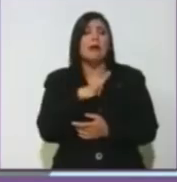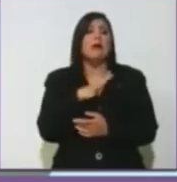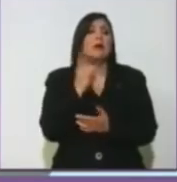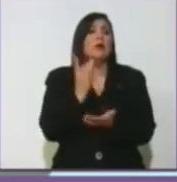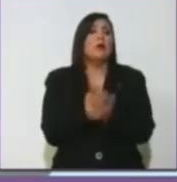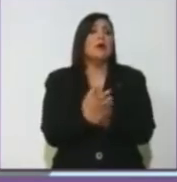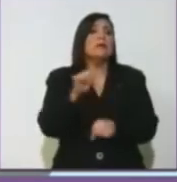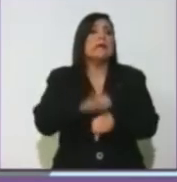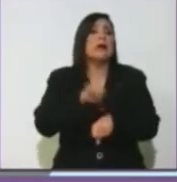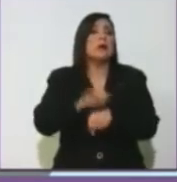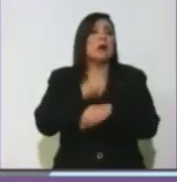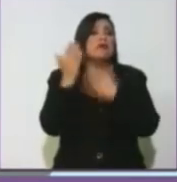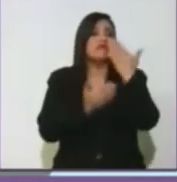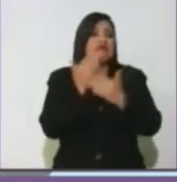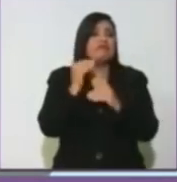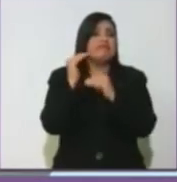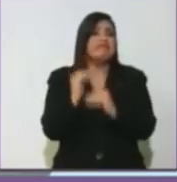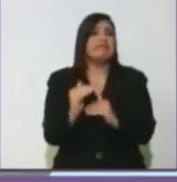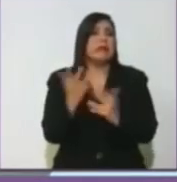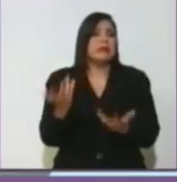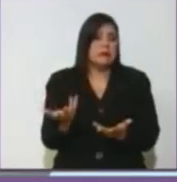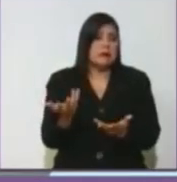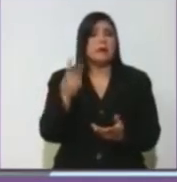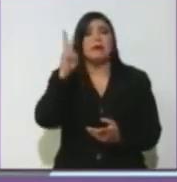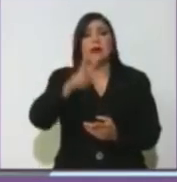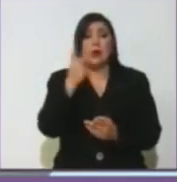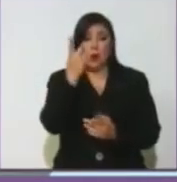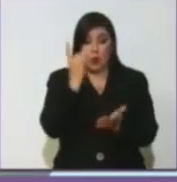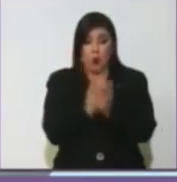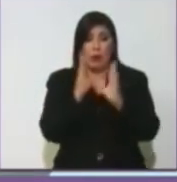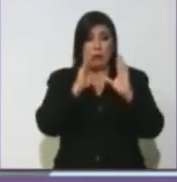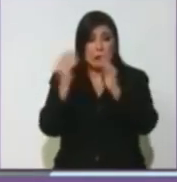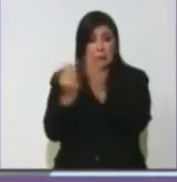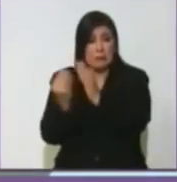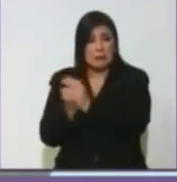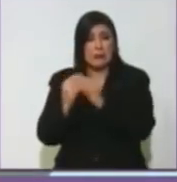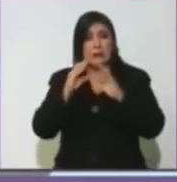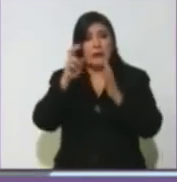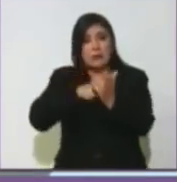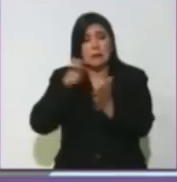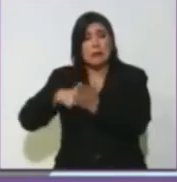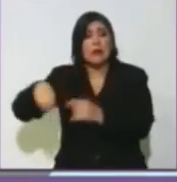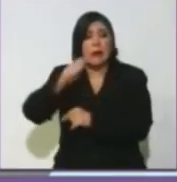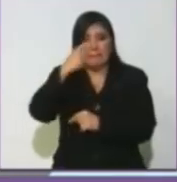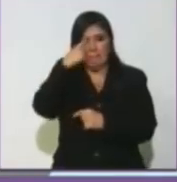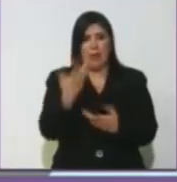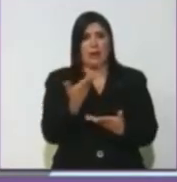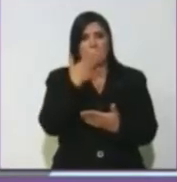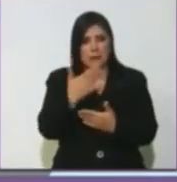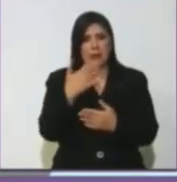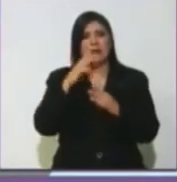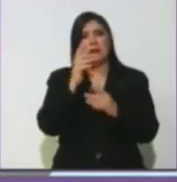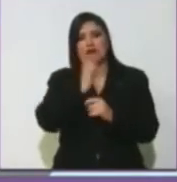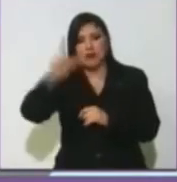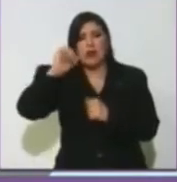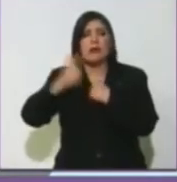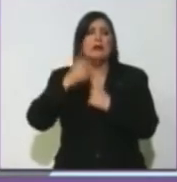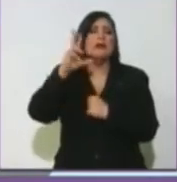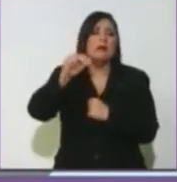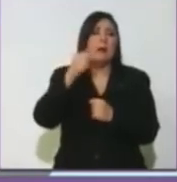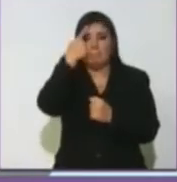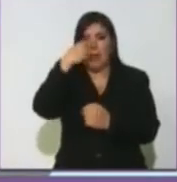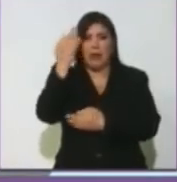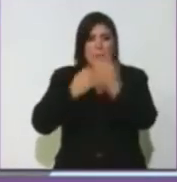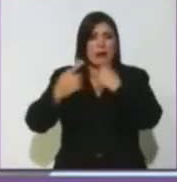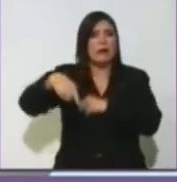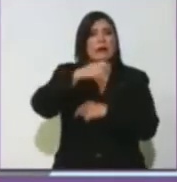secundaria no solamente es un tema de capacitación y disciplina sino también de formación integral para que puedan atendernos mejor